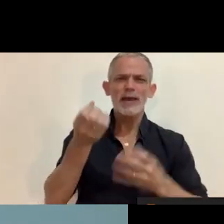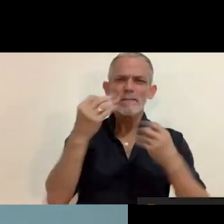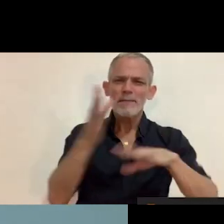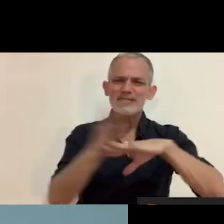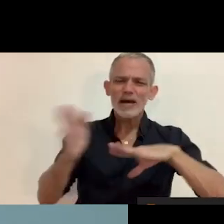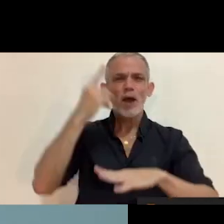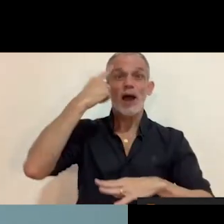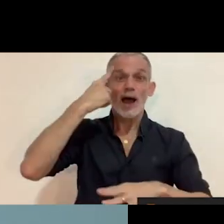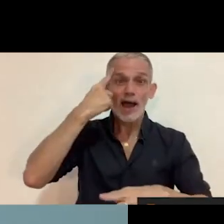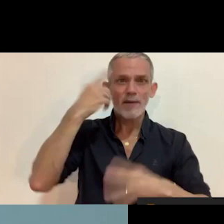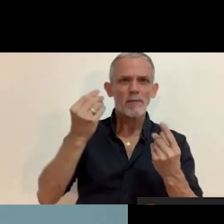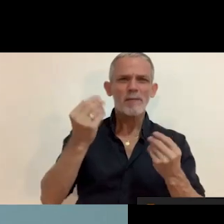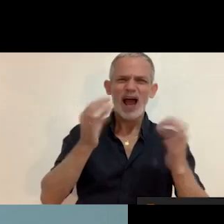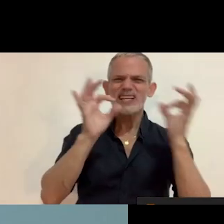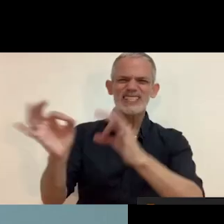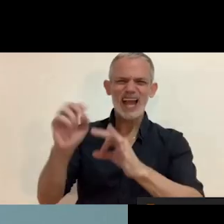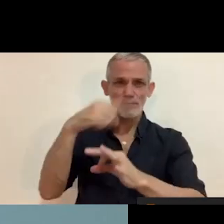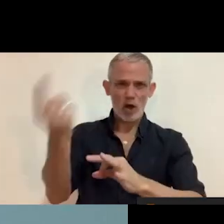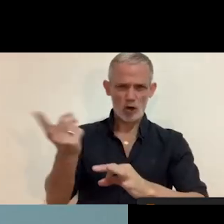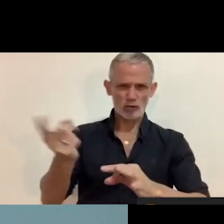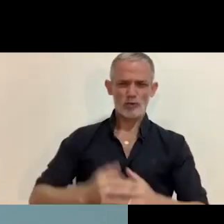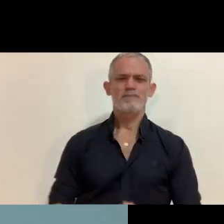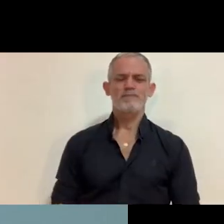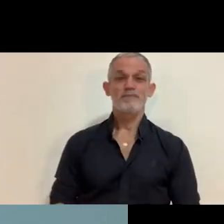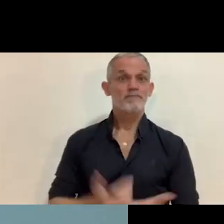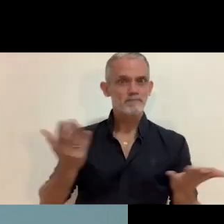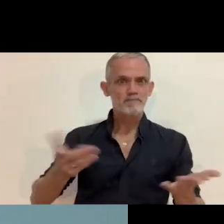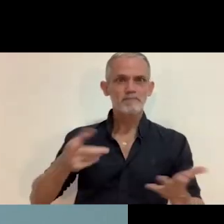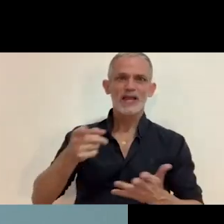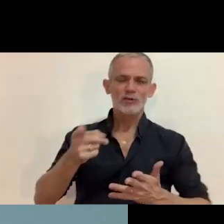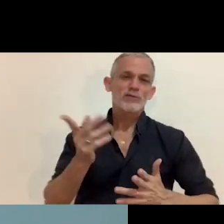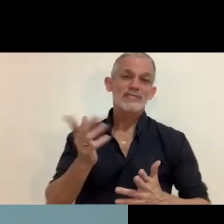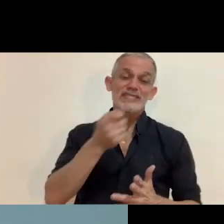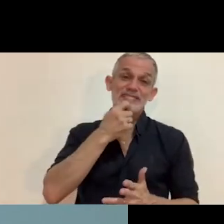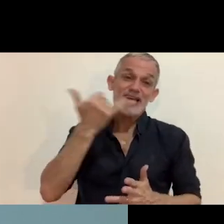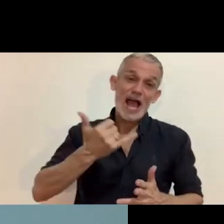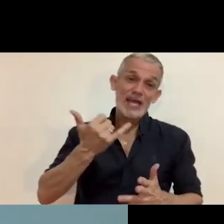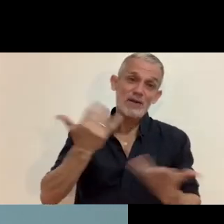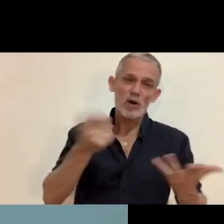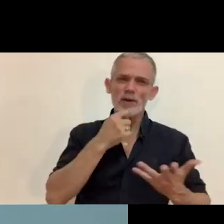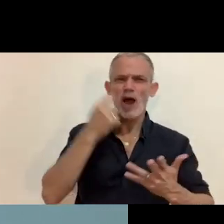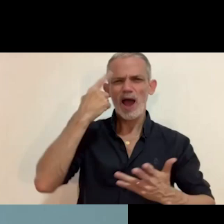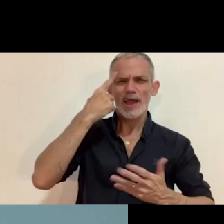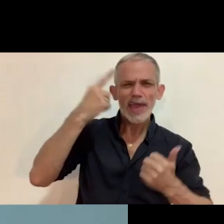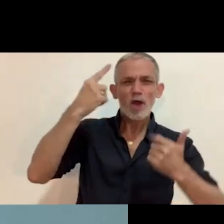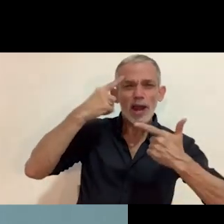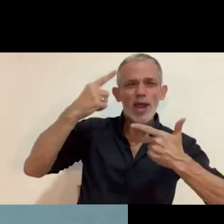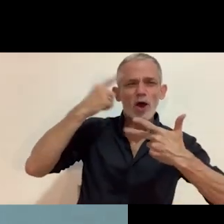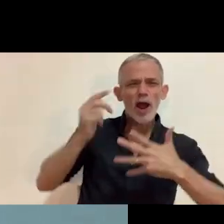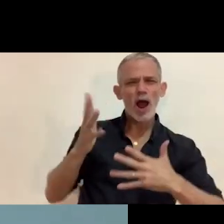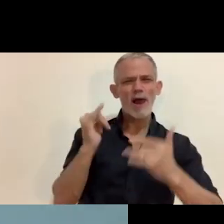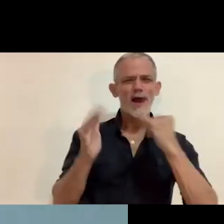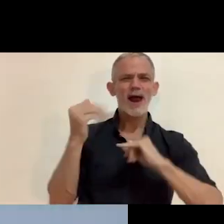para poder arribar a otra cosa. ¿Sí? Entonces, el hecho de que existan estas presunciones en la